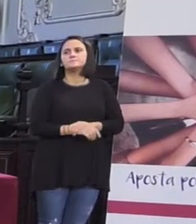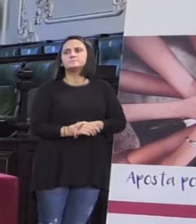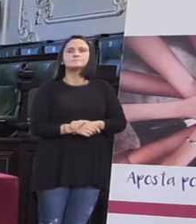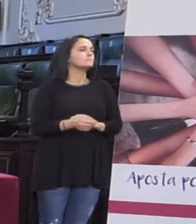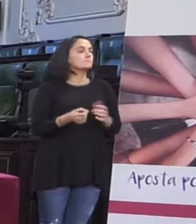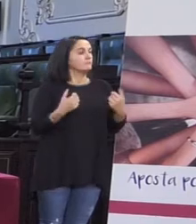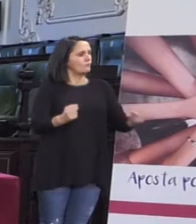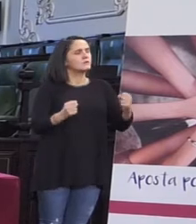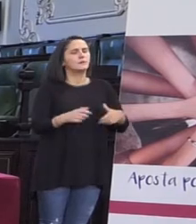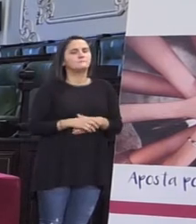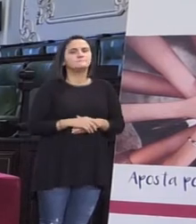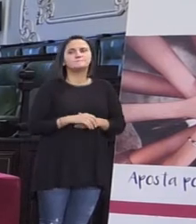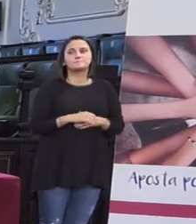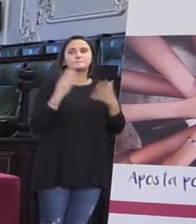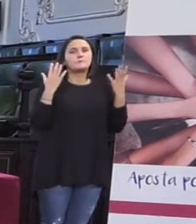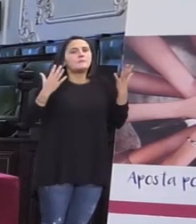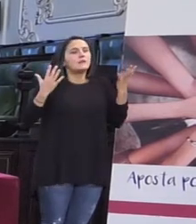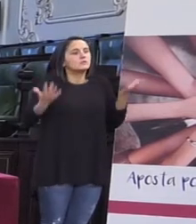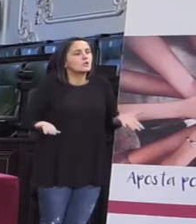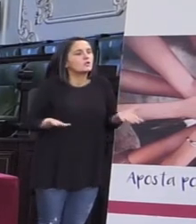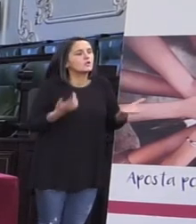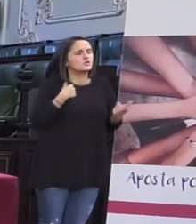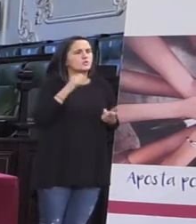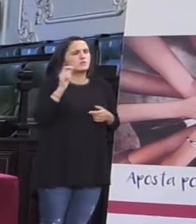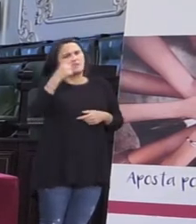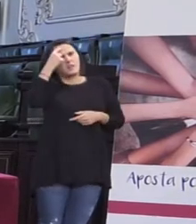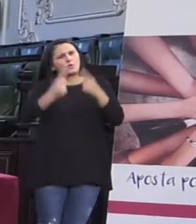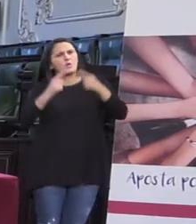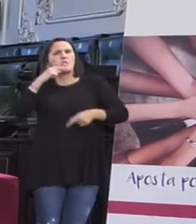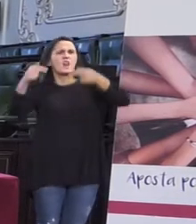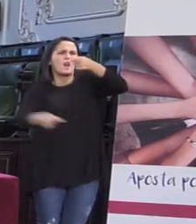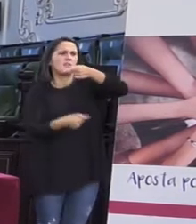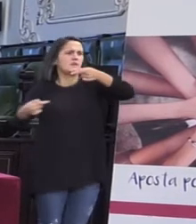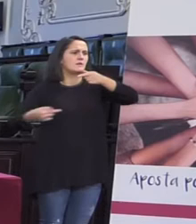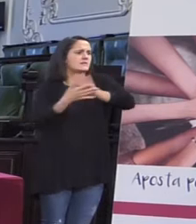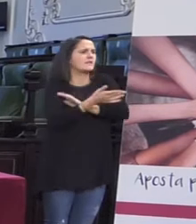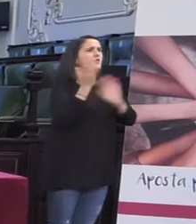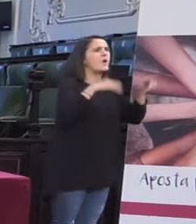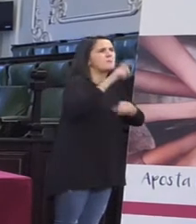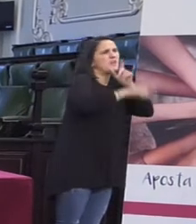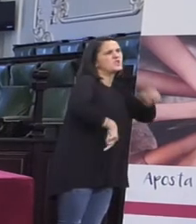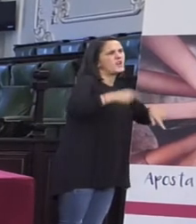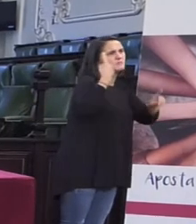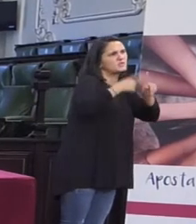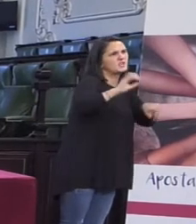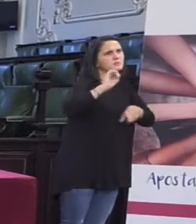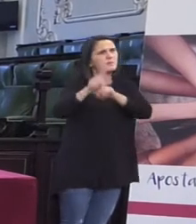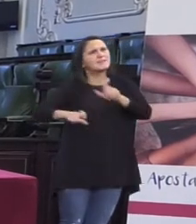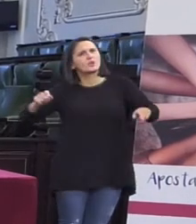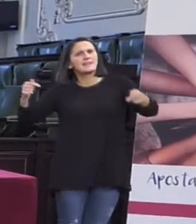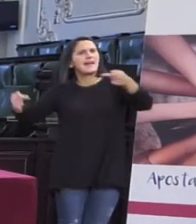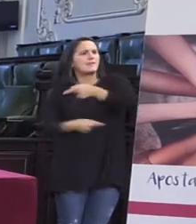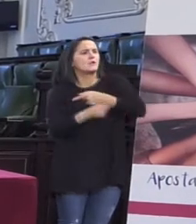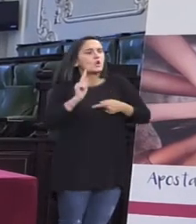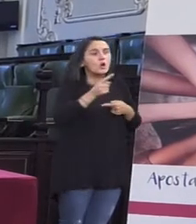¡Qué potente!, ¿no? Entonces, es que yo soy muy negativo. No hay personas positivas y personas negativas.